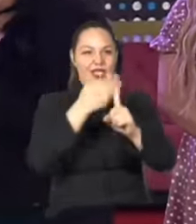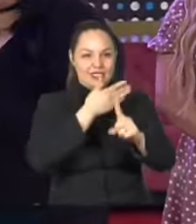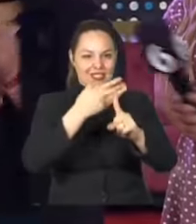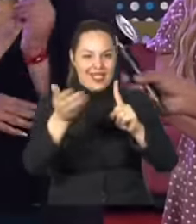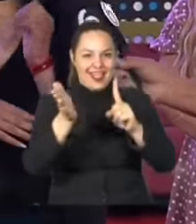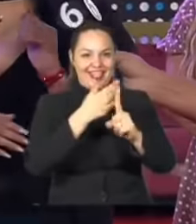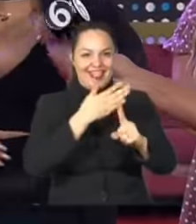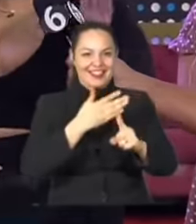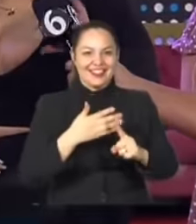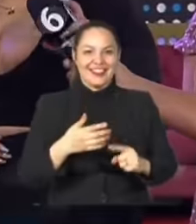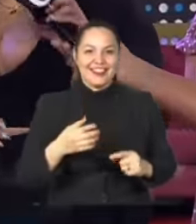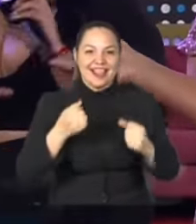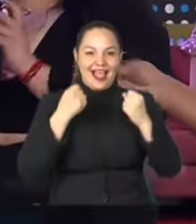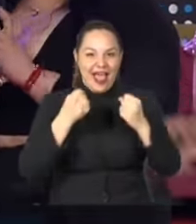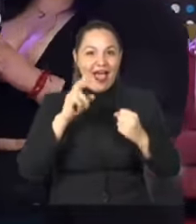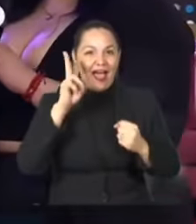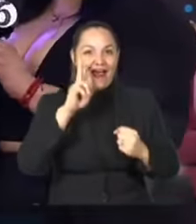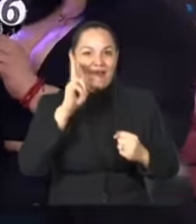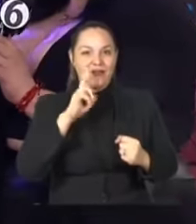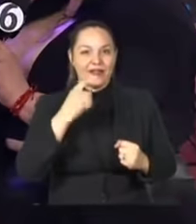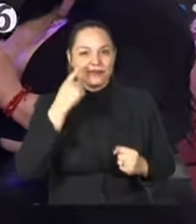Mili, quítese por favor usted